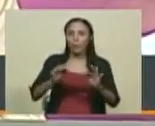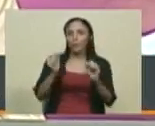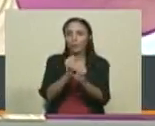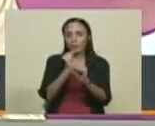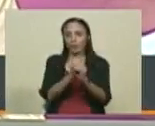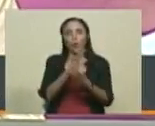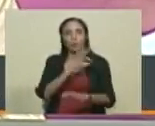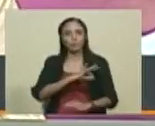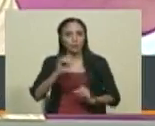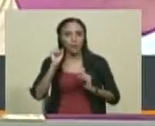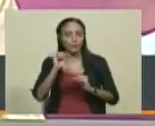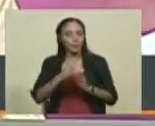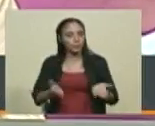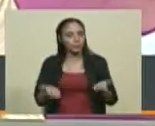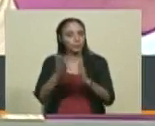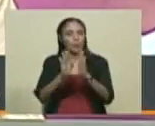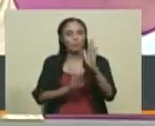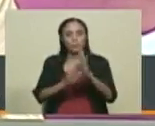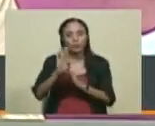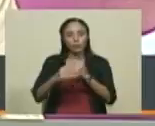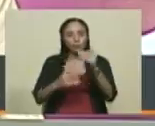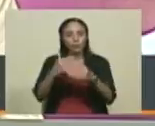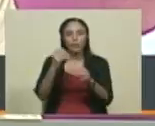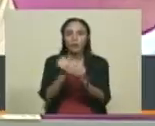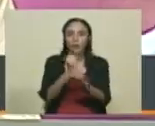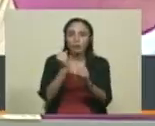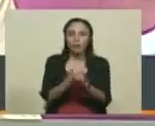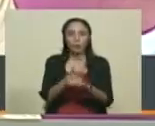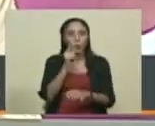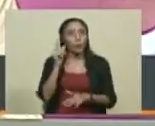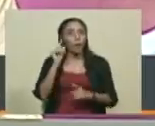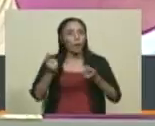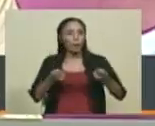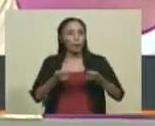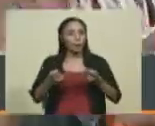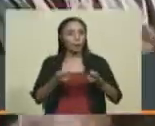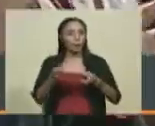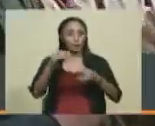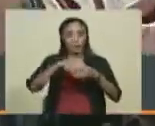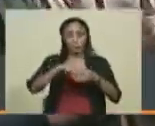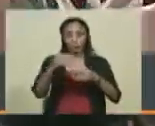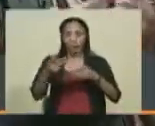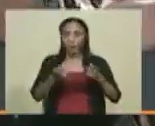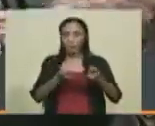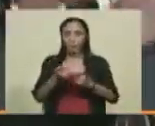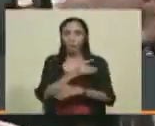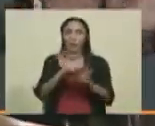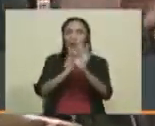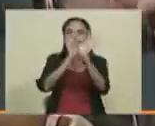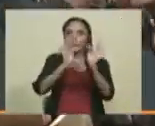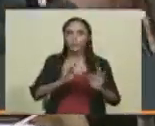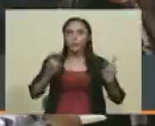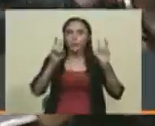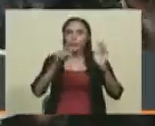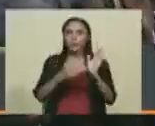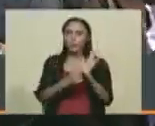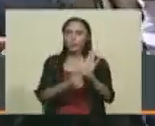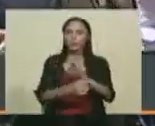socialista, un nuevo modelo de gestión obrera. Control obrero, nuevo modelo de gestión